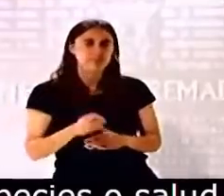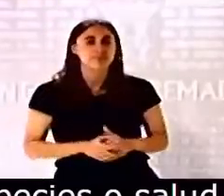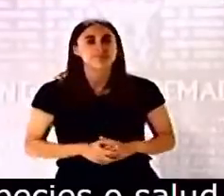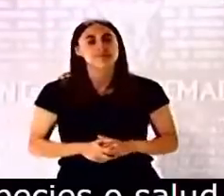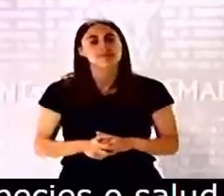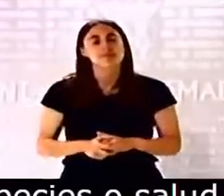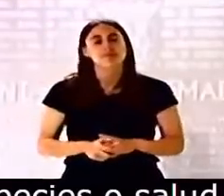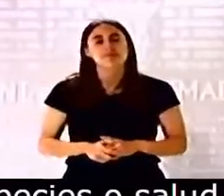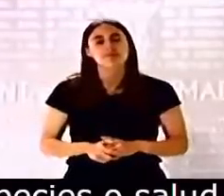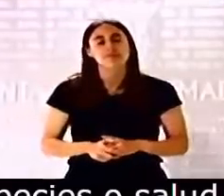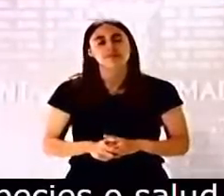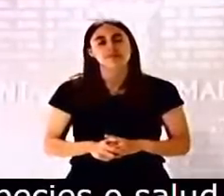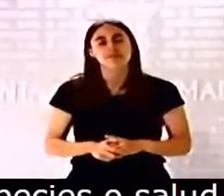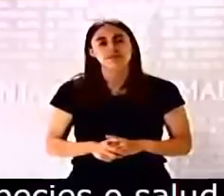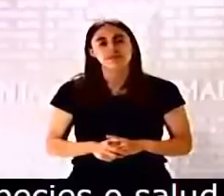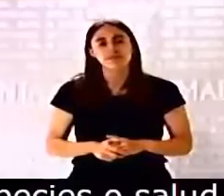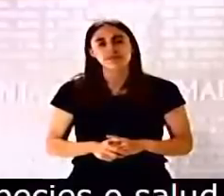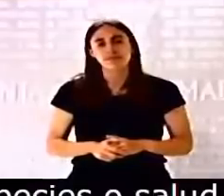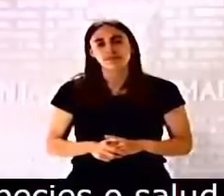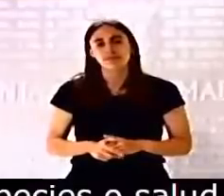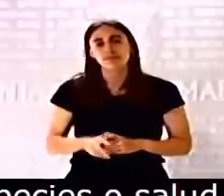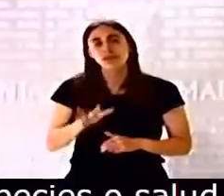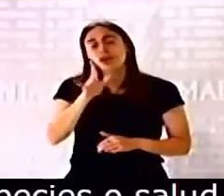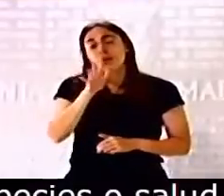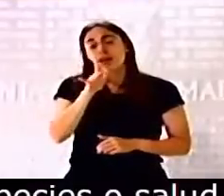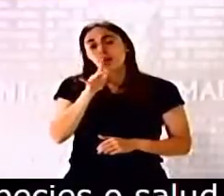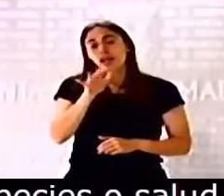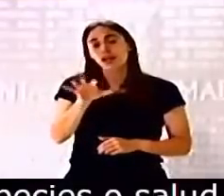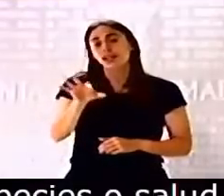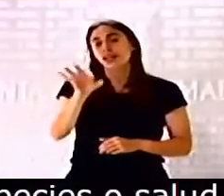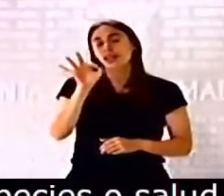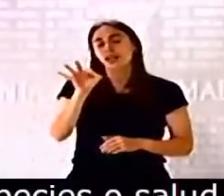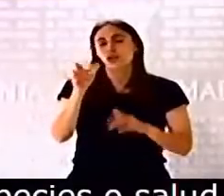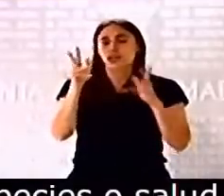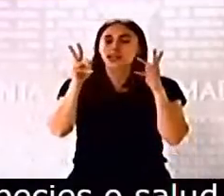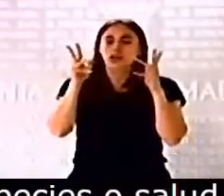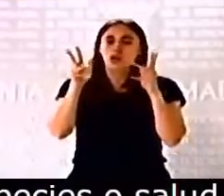Paso a informarles ahora de las decisiones adoptadas en el